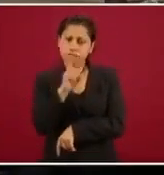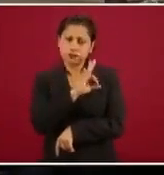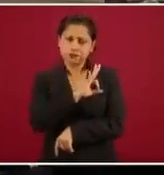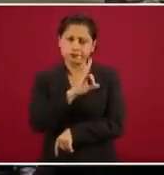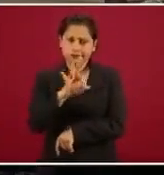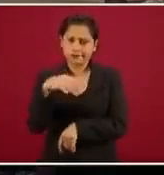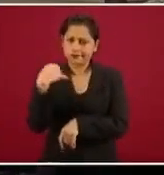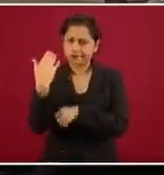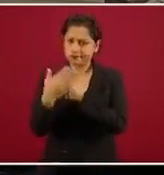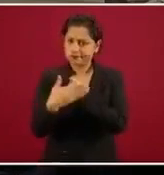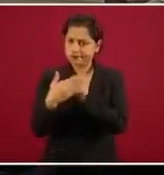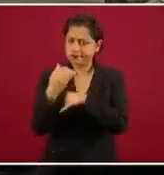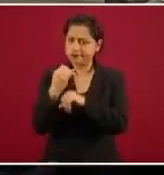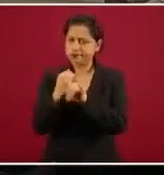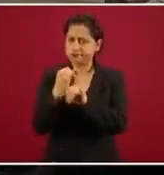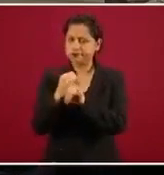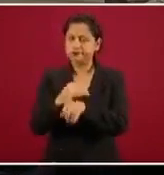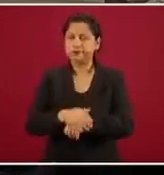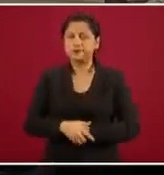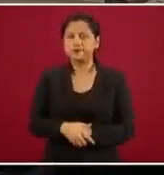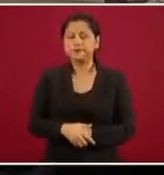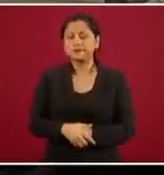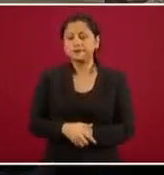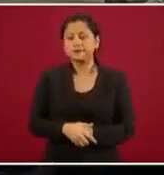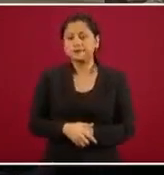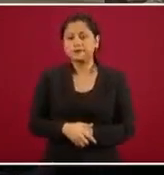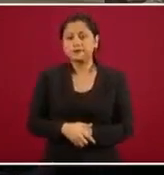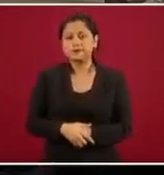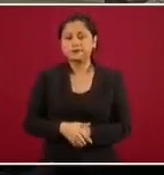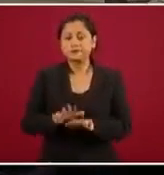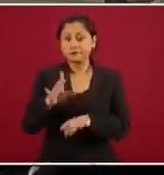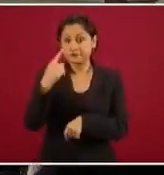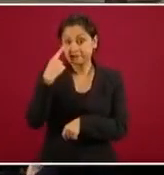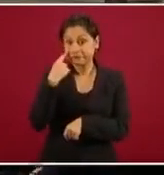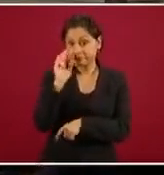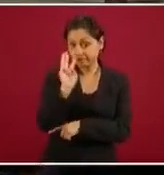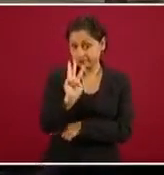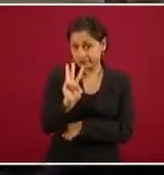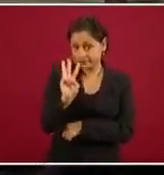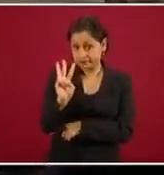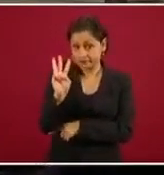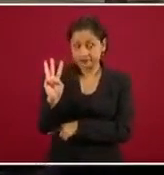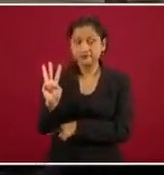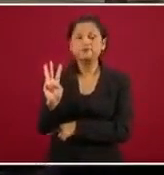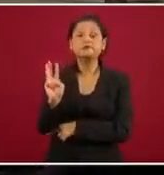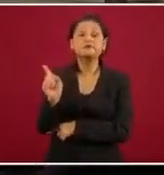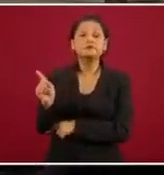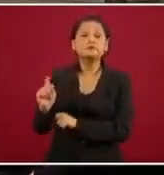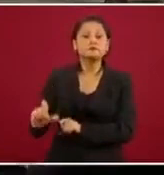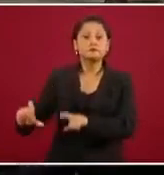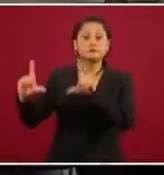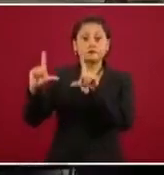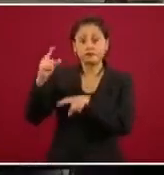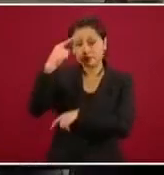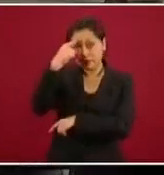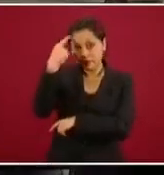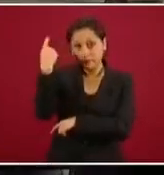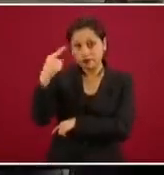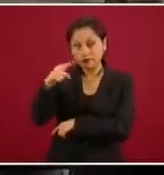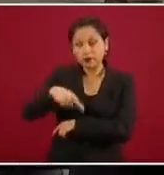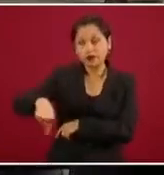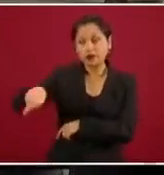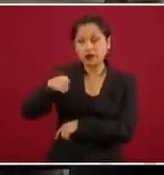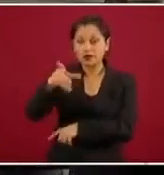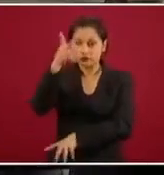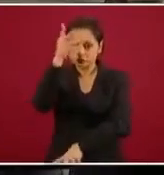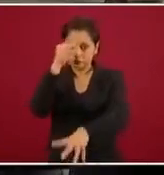Y ahora vámonos a esta es la plataforma de capacitación, hay un mecanismo en